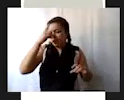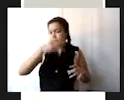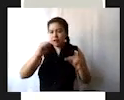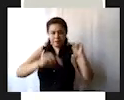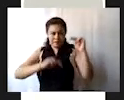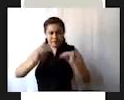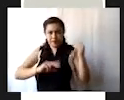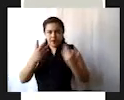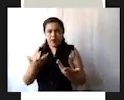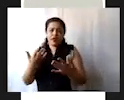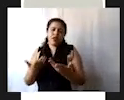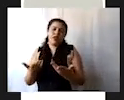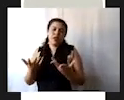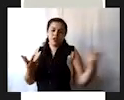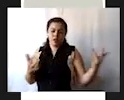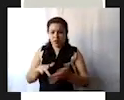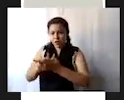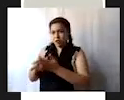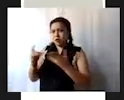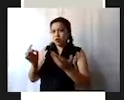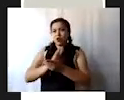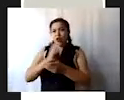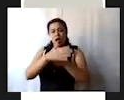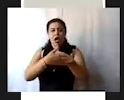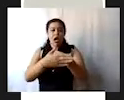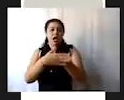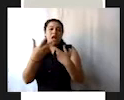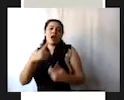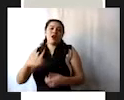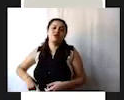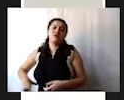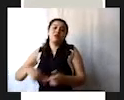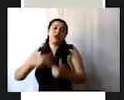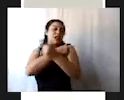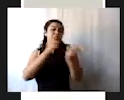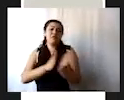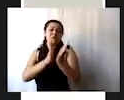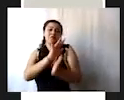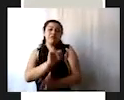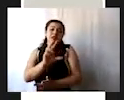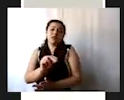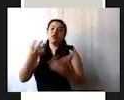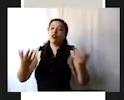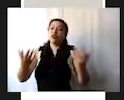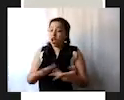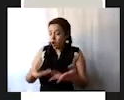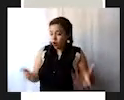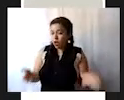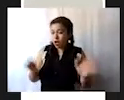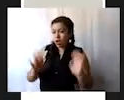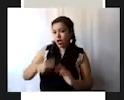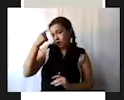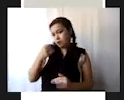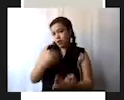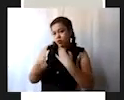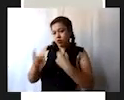era nada más invitación abierta a los gobiernos. Entonces, también puede ser un instrumento de